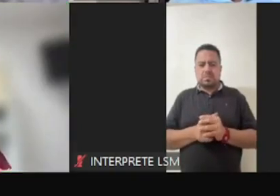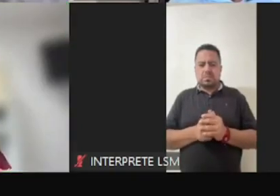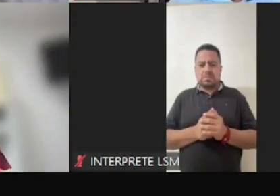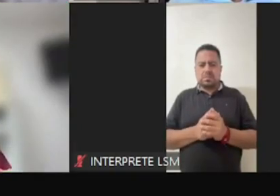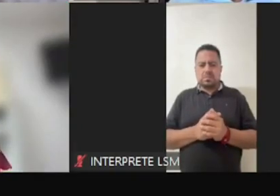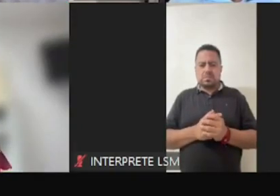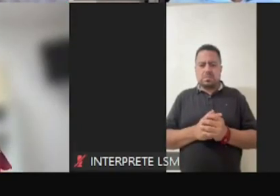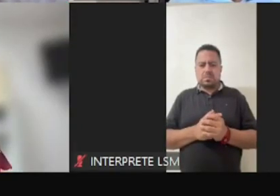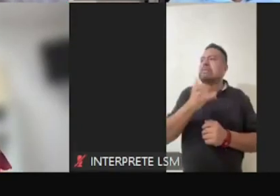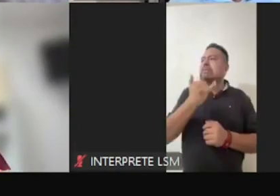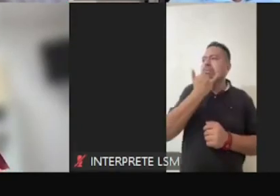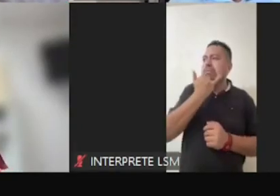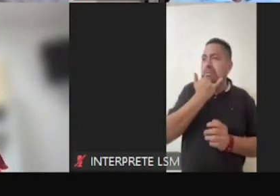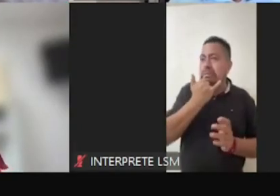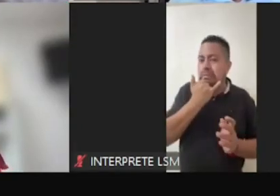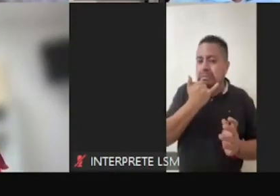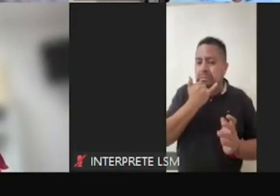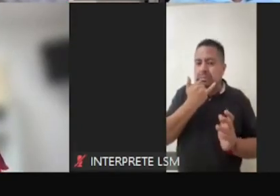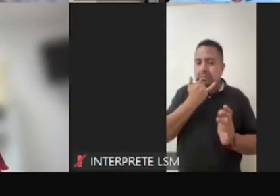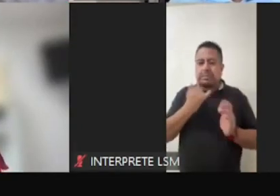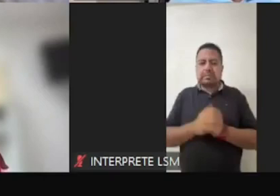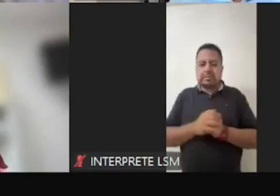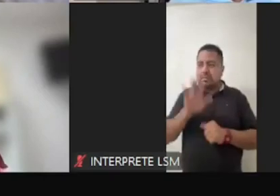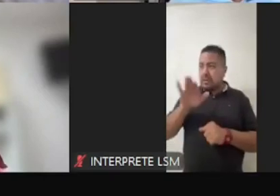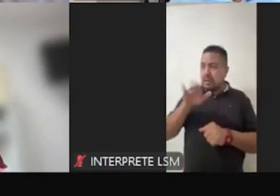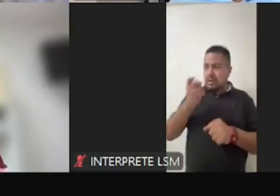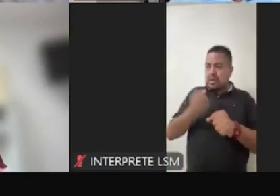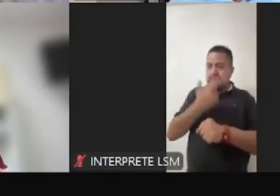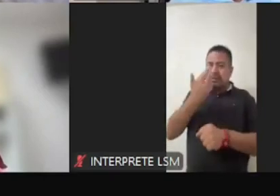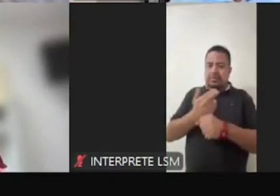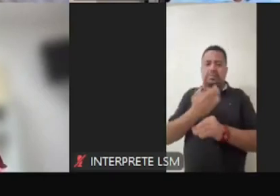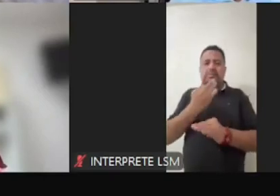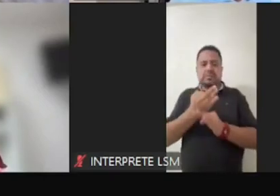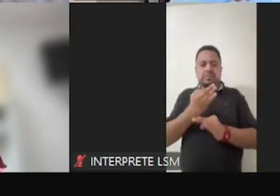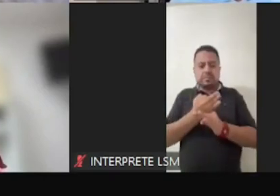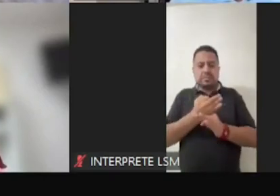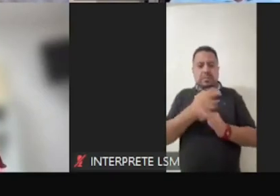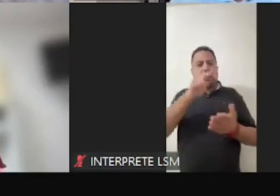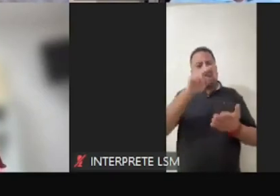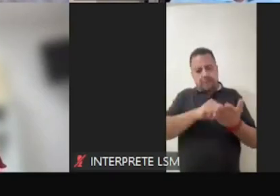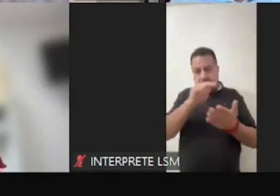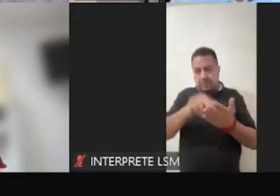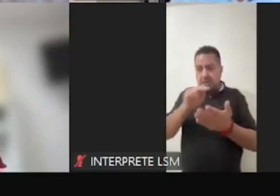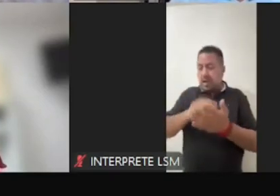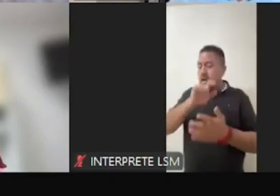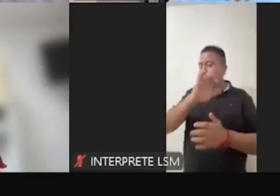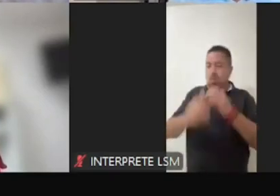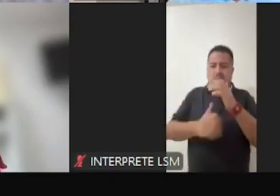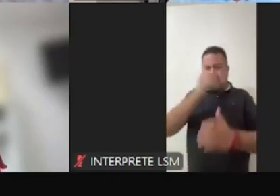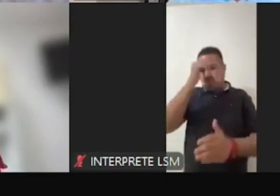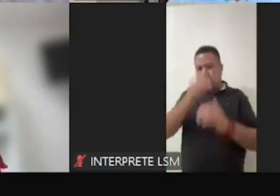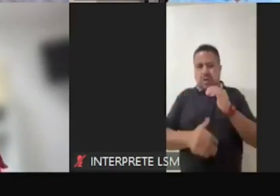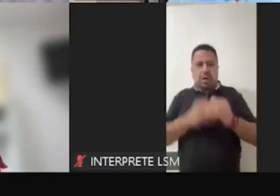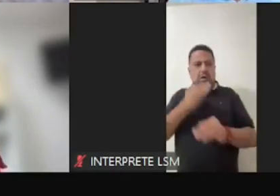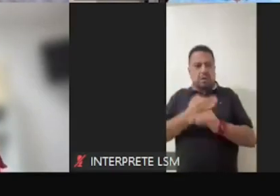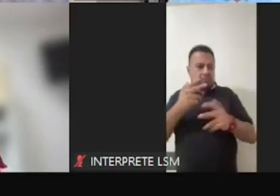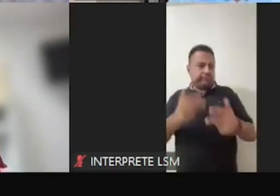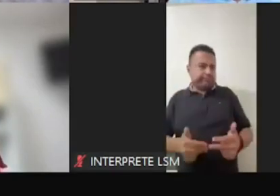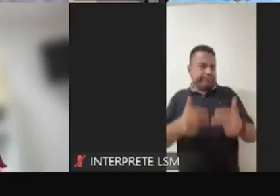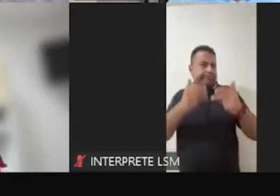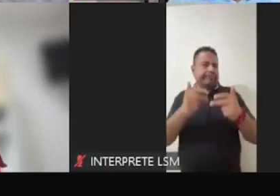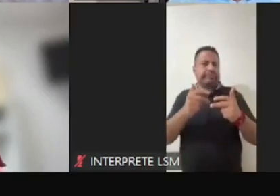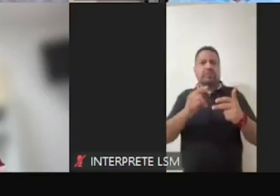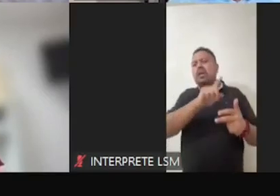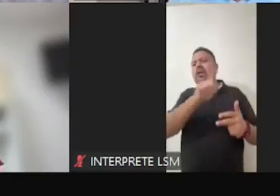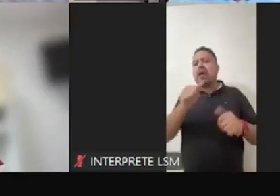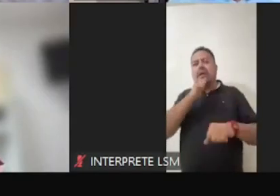Disculpen ustedes secretaria genal sírvase recabar las firmas a la terminación de la presente resolución